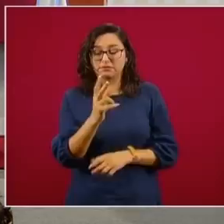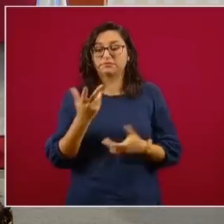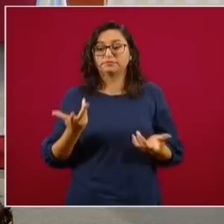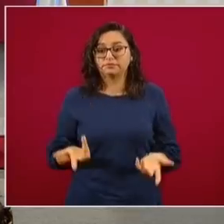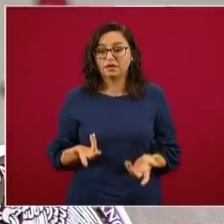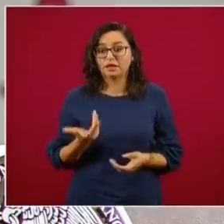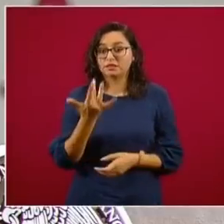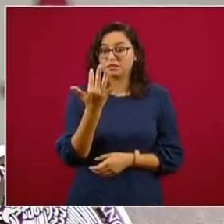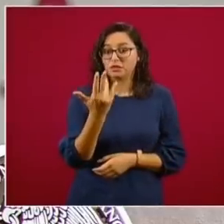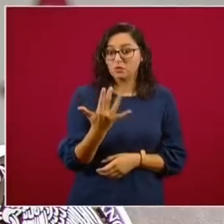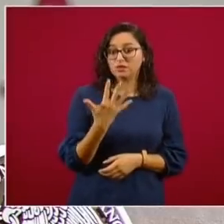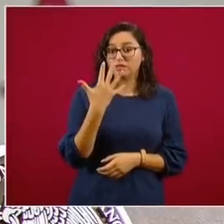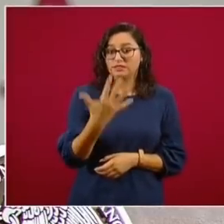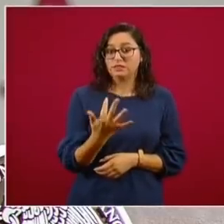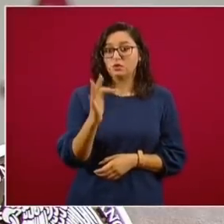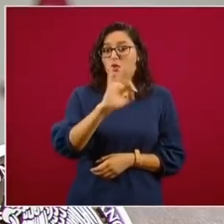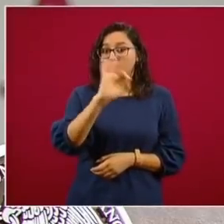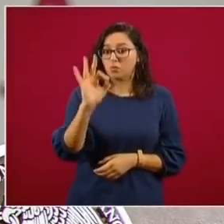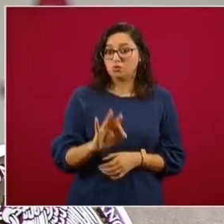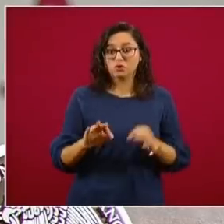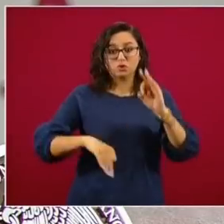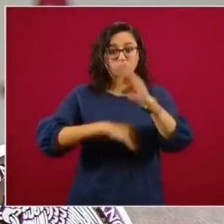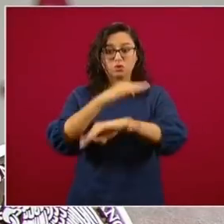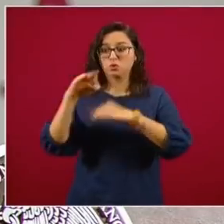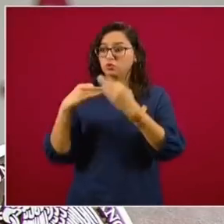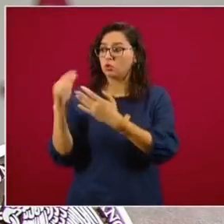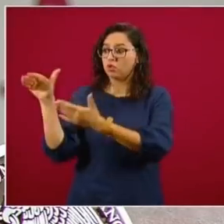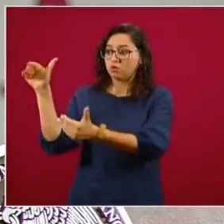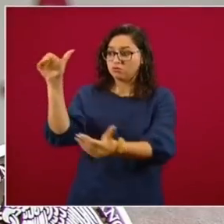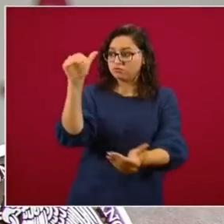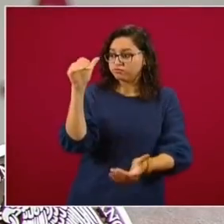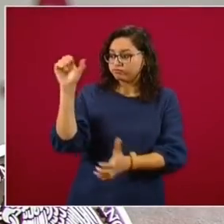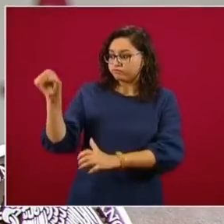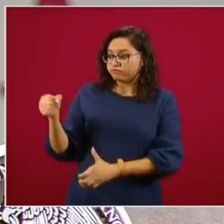el 55% de toda la recaudación federal